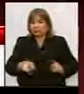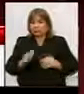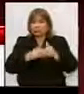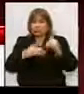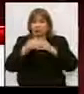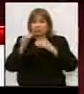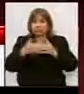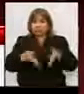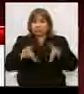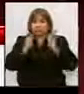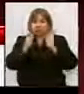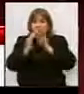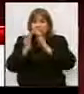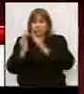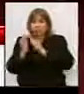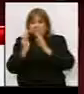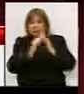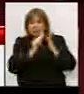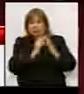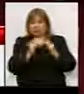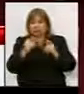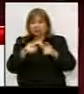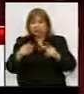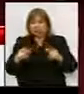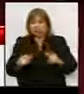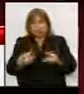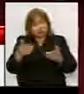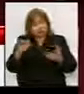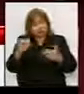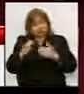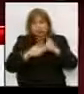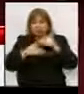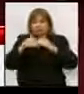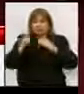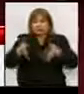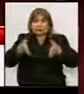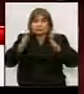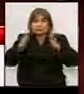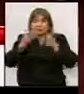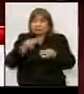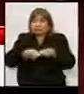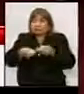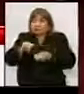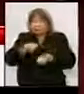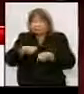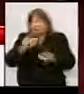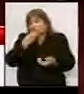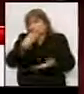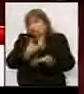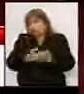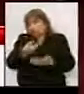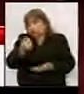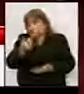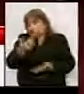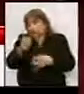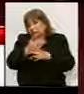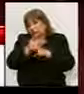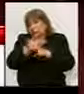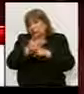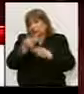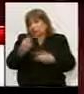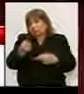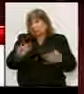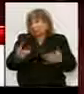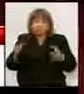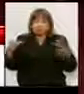construcciones de vivienda, para equipamientos urbanos o para infraestructuras, y ese es el negocio más rentable en el corto plazo, afectando